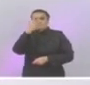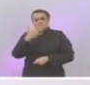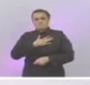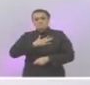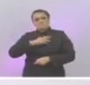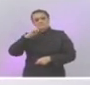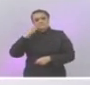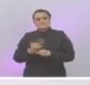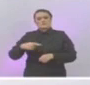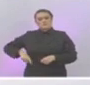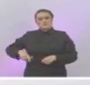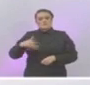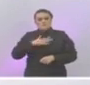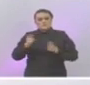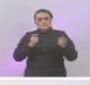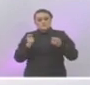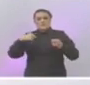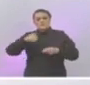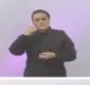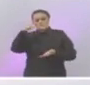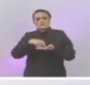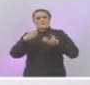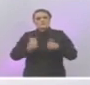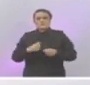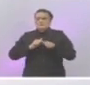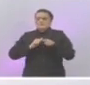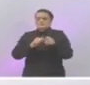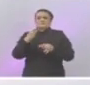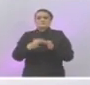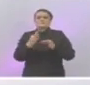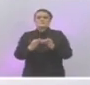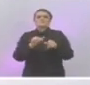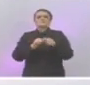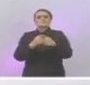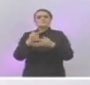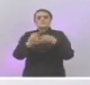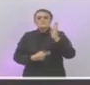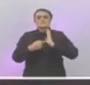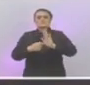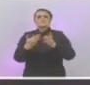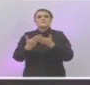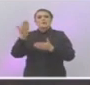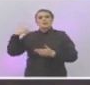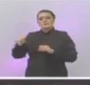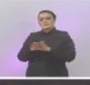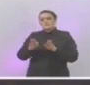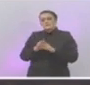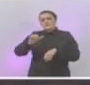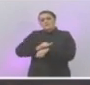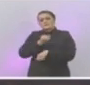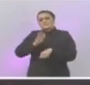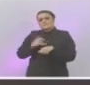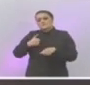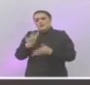gobierno. Con ello consolidaremos de manera permanente resultados como los obtenidos a lo largo de la